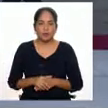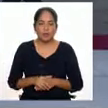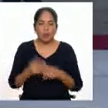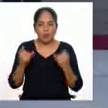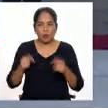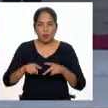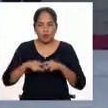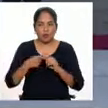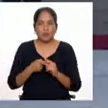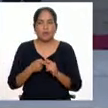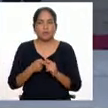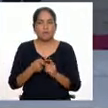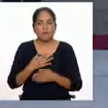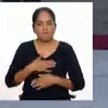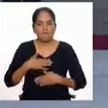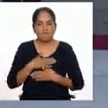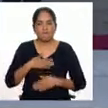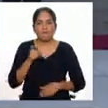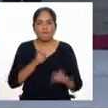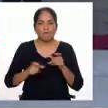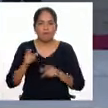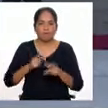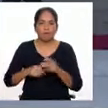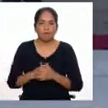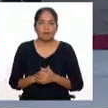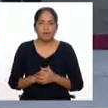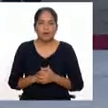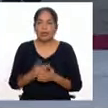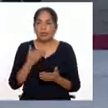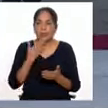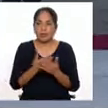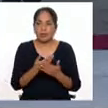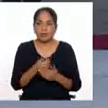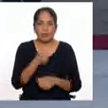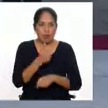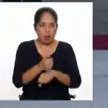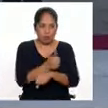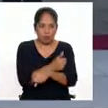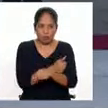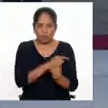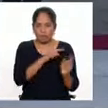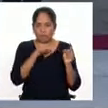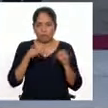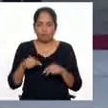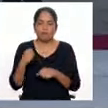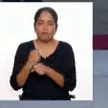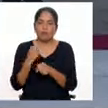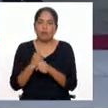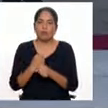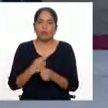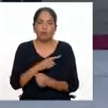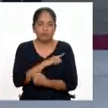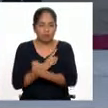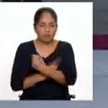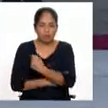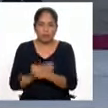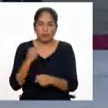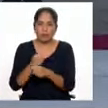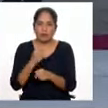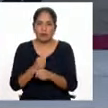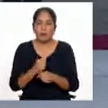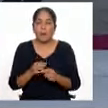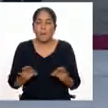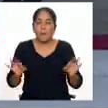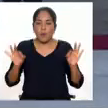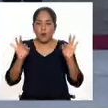comenzará a gozar. Señor alcalde, señor congresista, gracias por acompañarnos en esta dura tarea. Pero lo más importante,